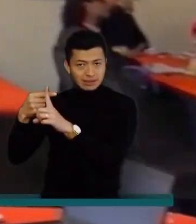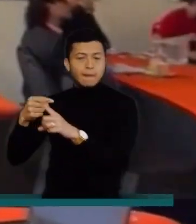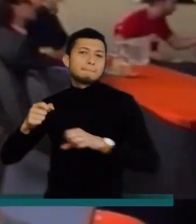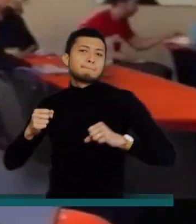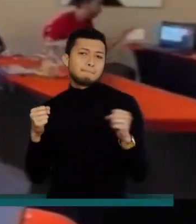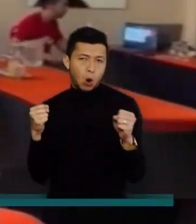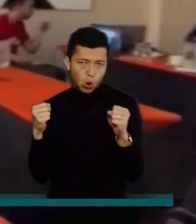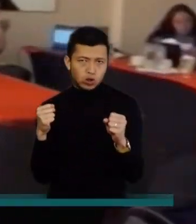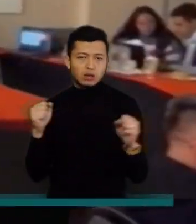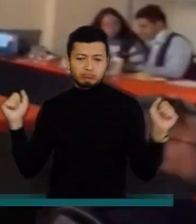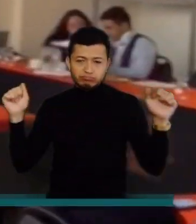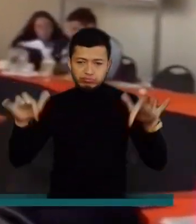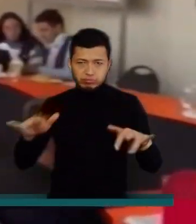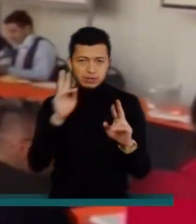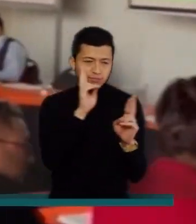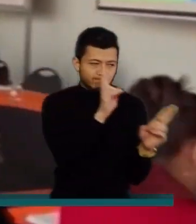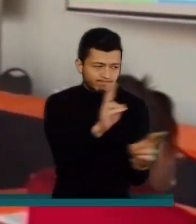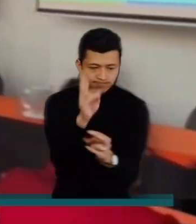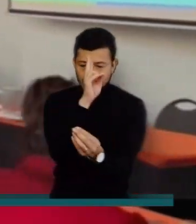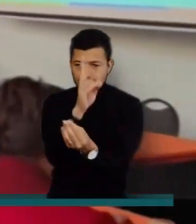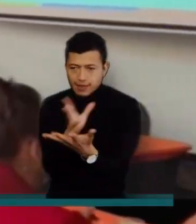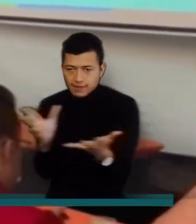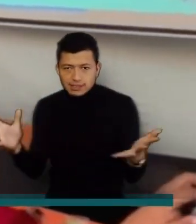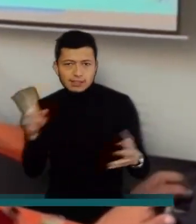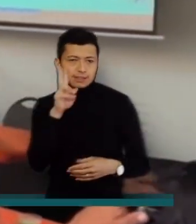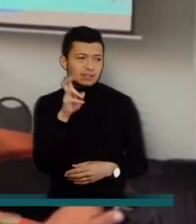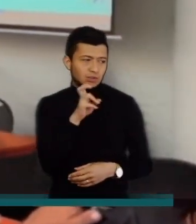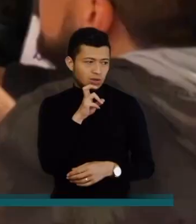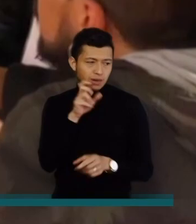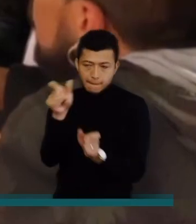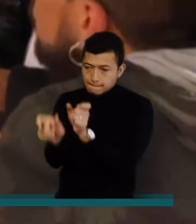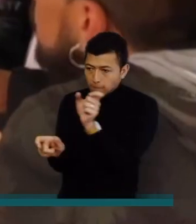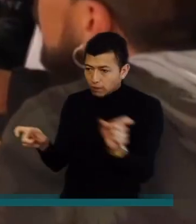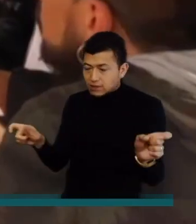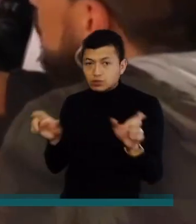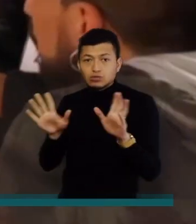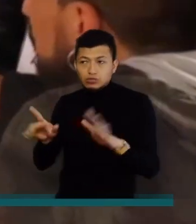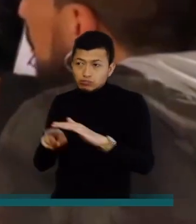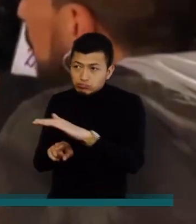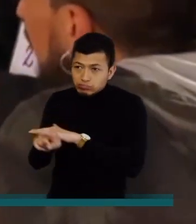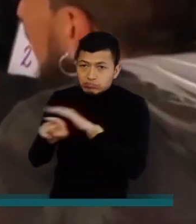en la población migrante y refugiada proveniente de Venezuela